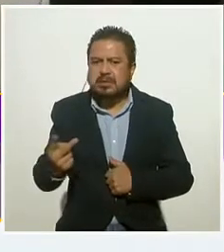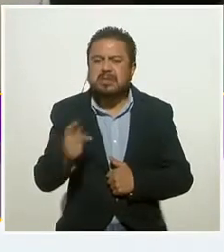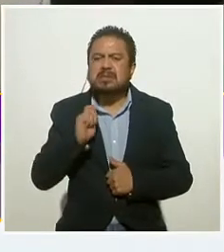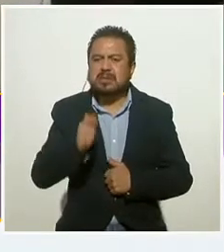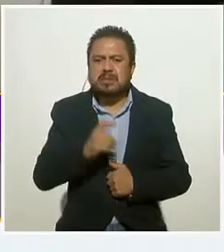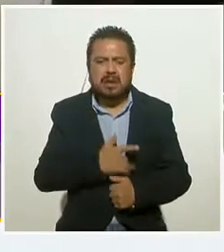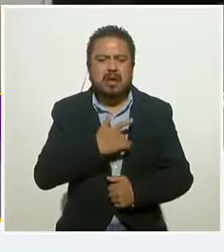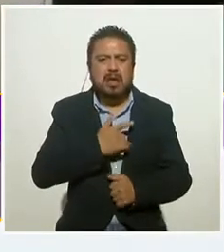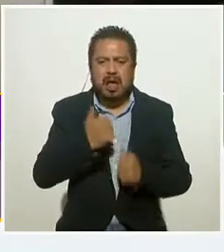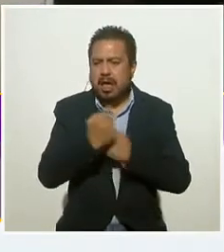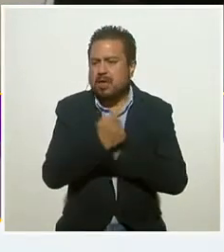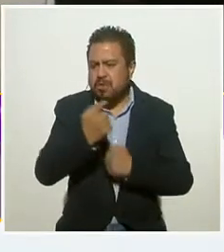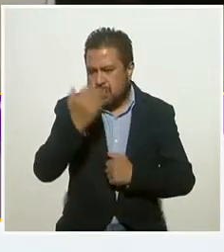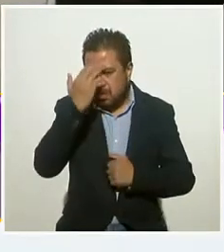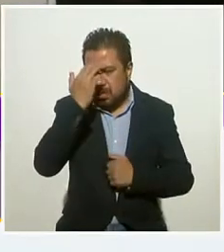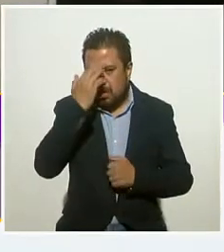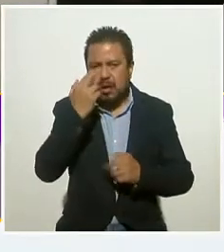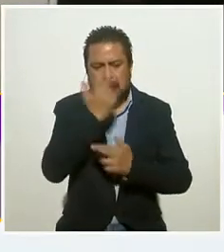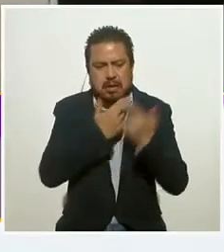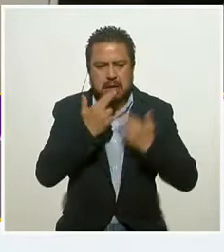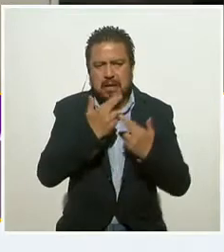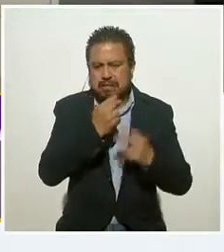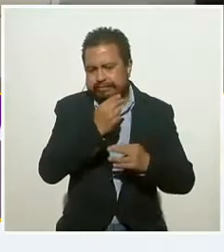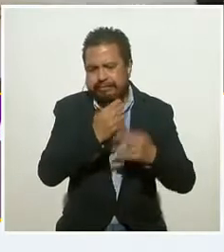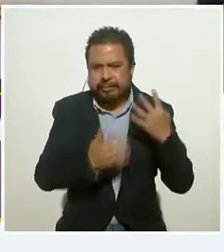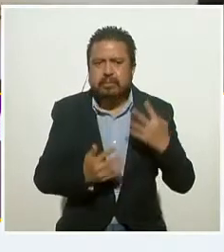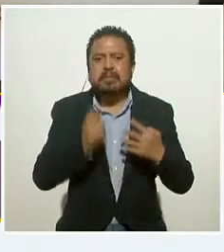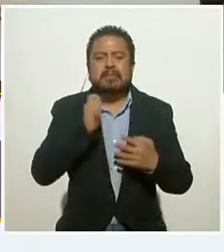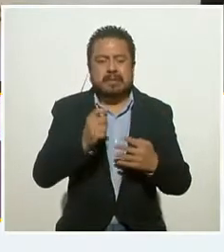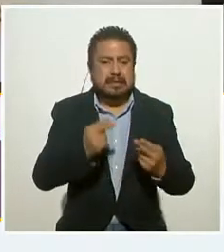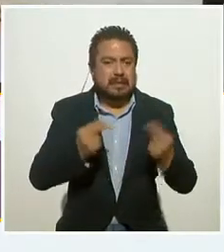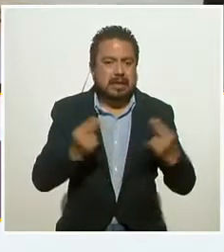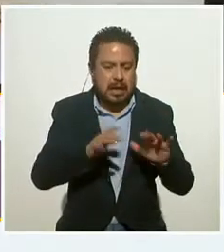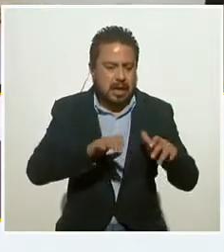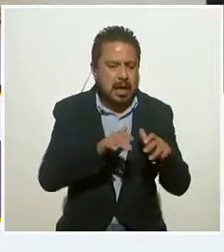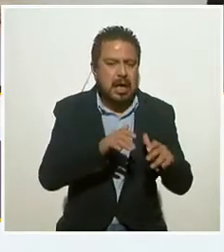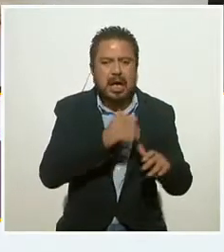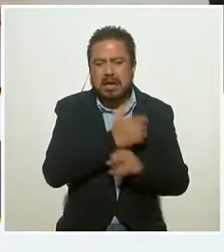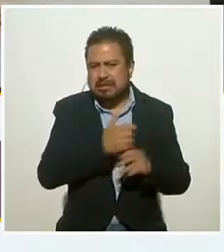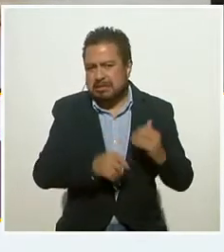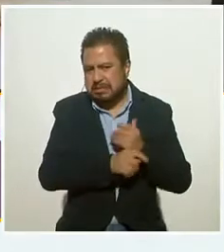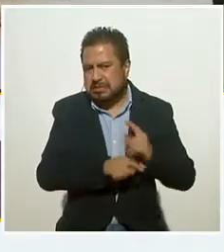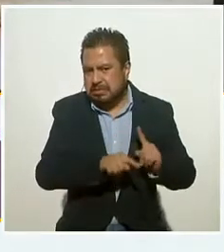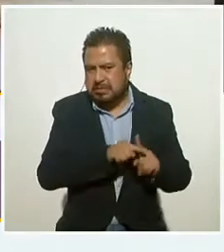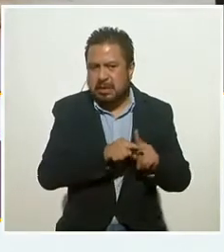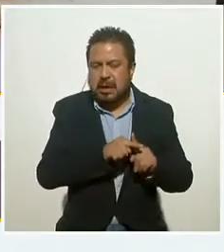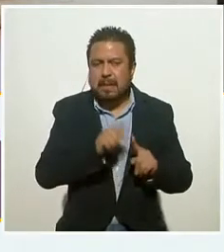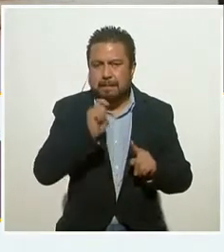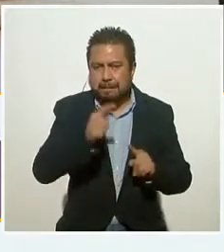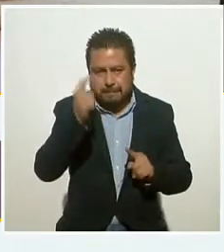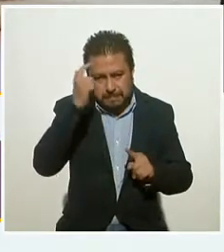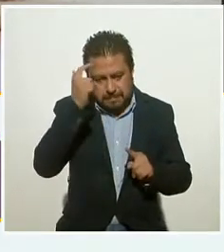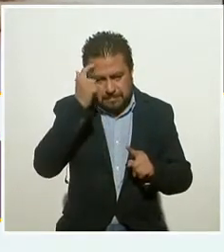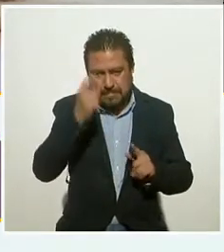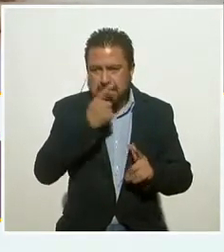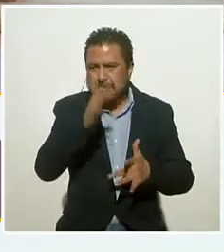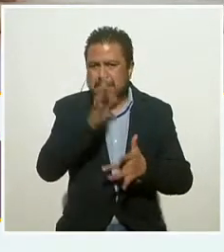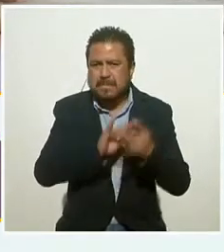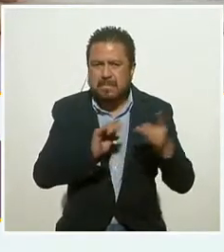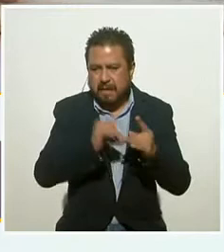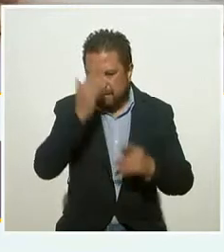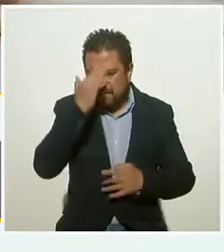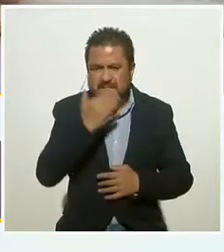el autoconocimiento, la autorregulación, etcétera, requiere por un lado de actitudes, ¿no? Y de mentalidades, les llamamos, los